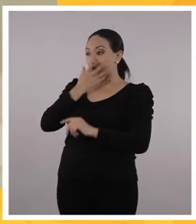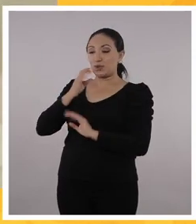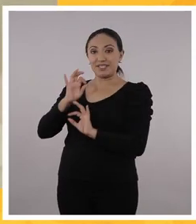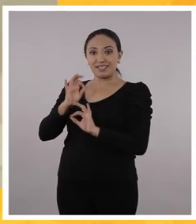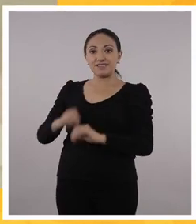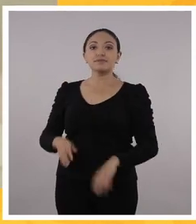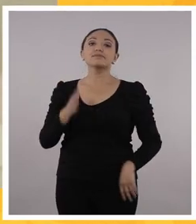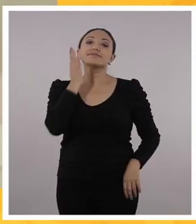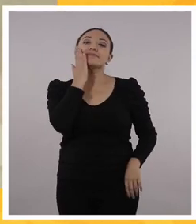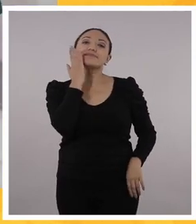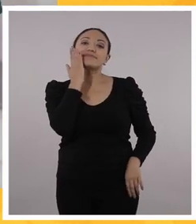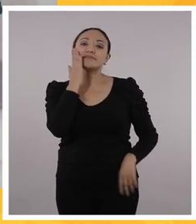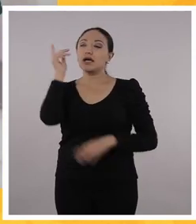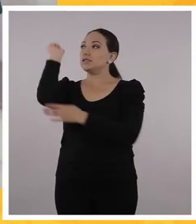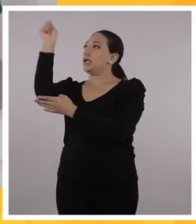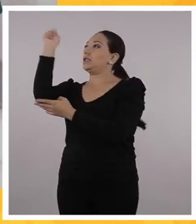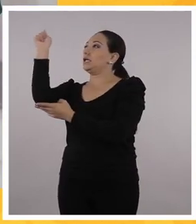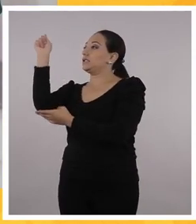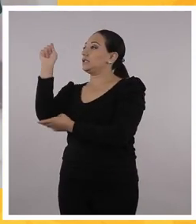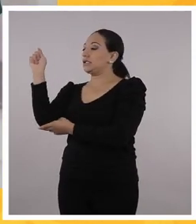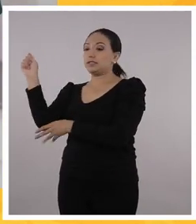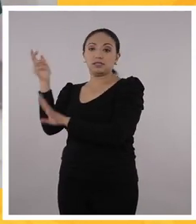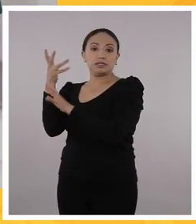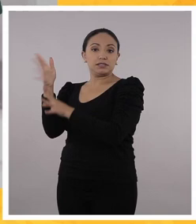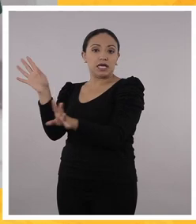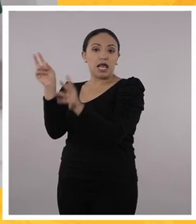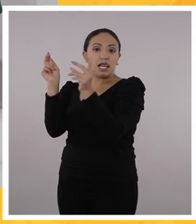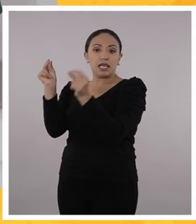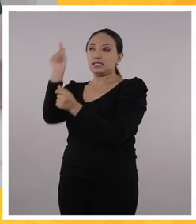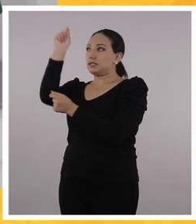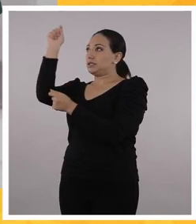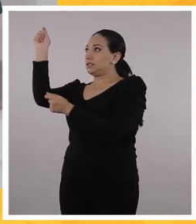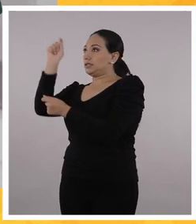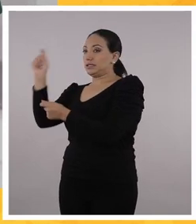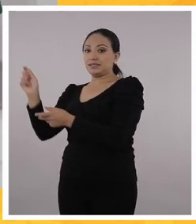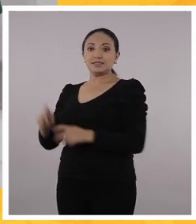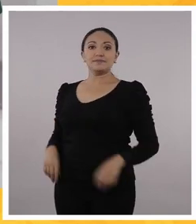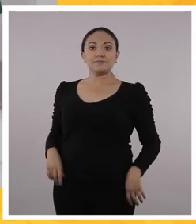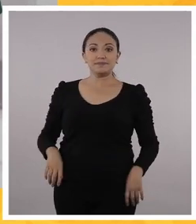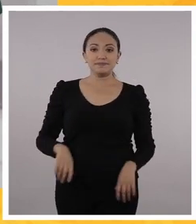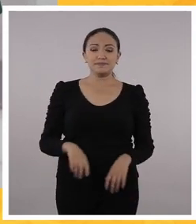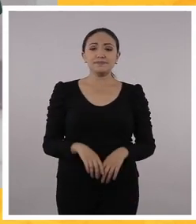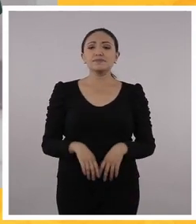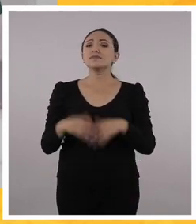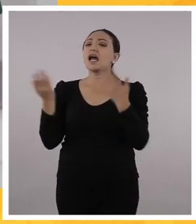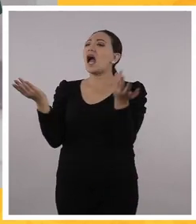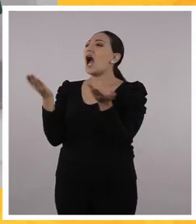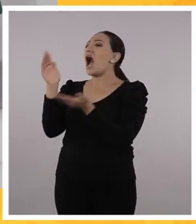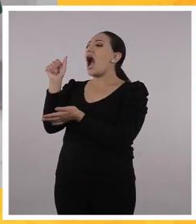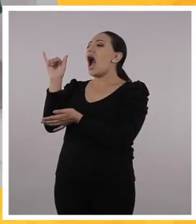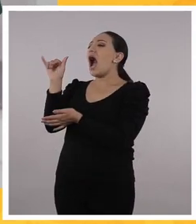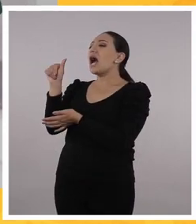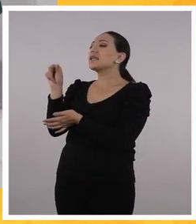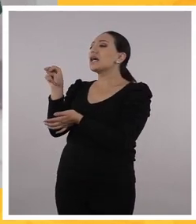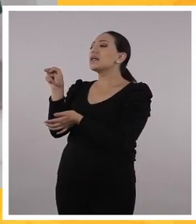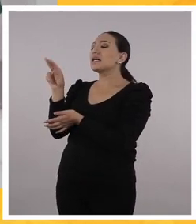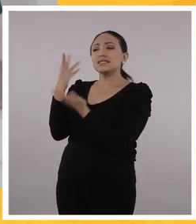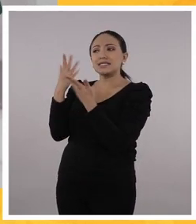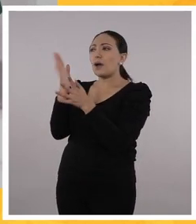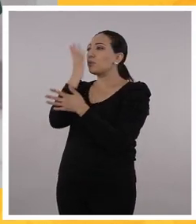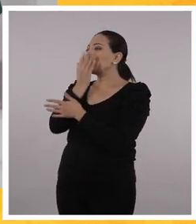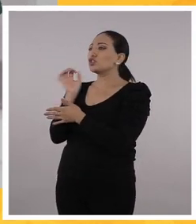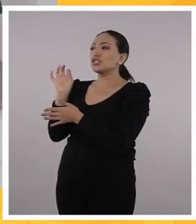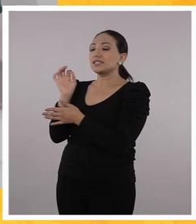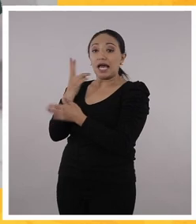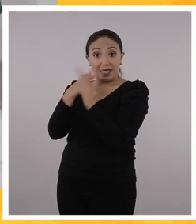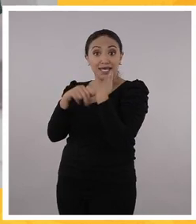Mientras tanto, mamá logró terminar su trabajo. La repisa quedó muy bien. ¡Ayan, la repisa está muy bonita!